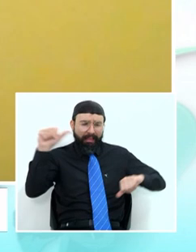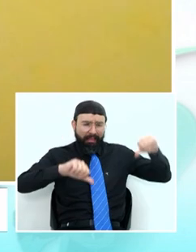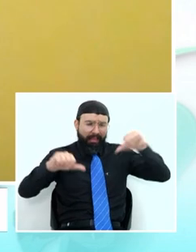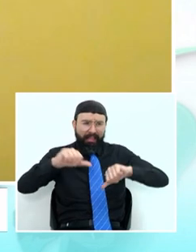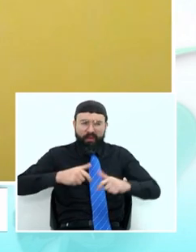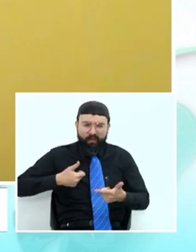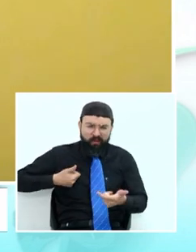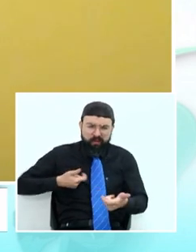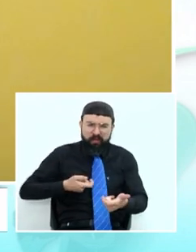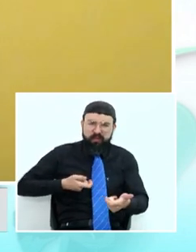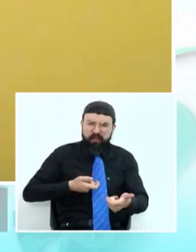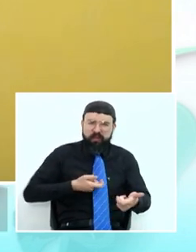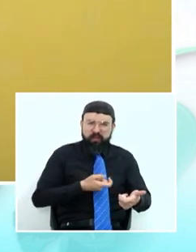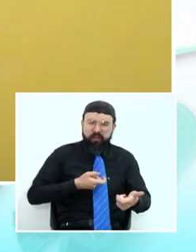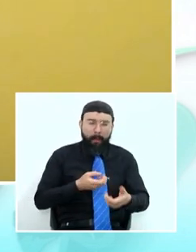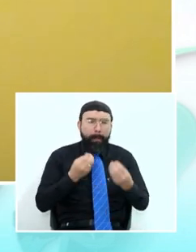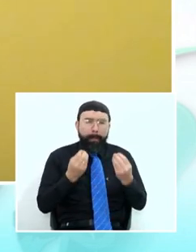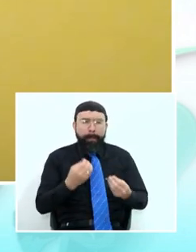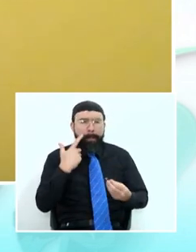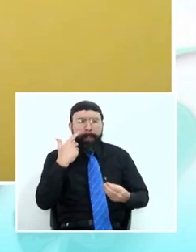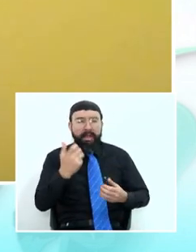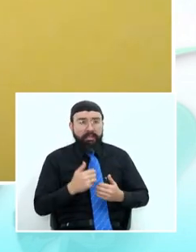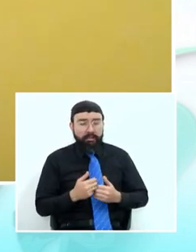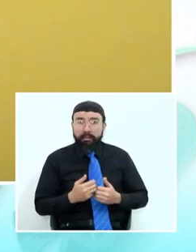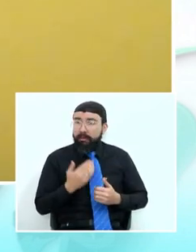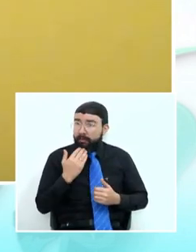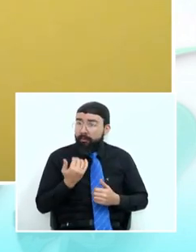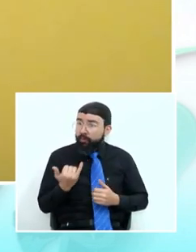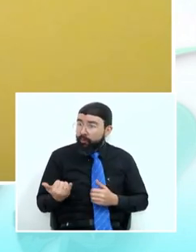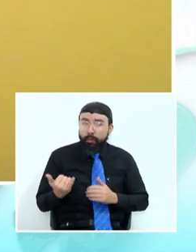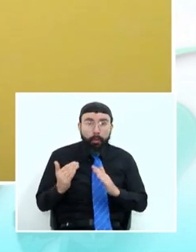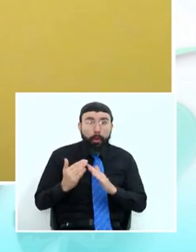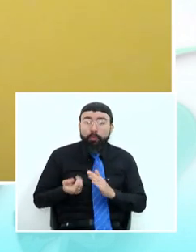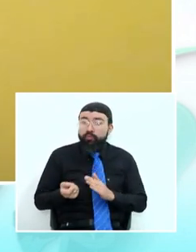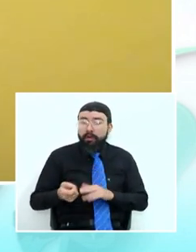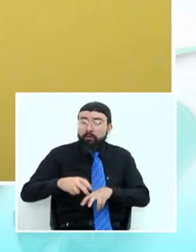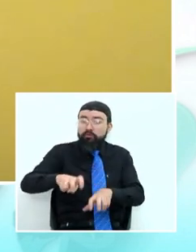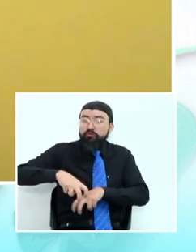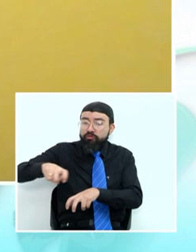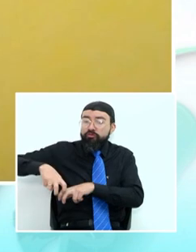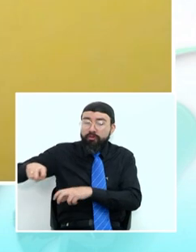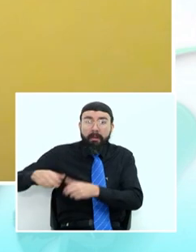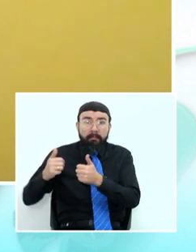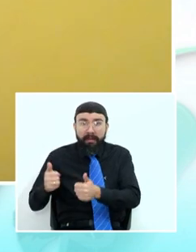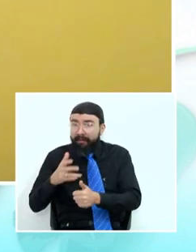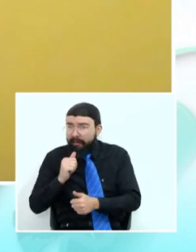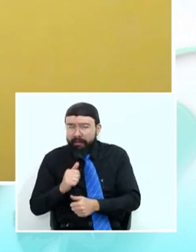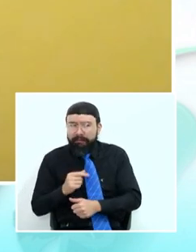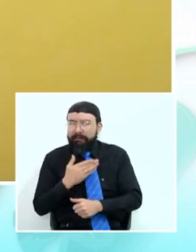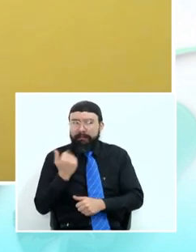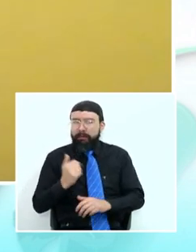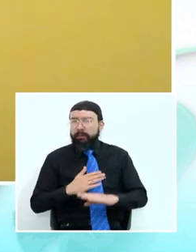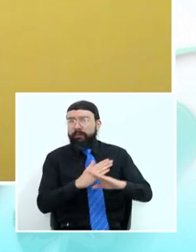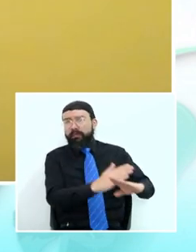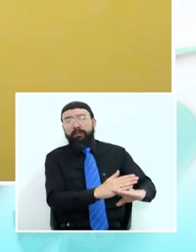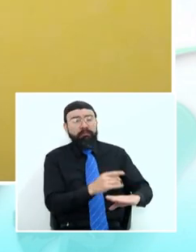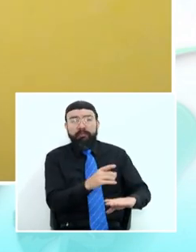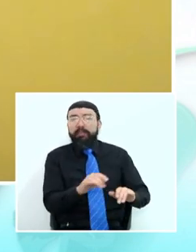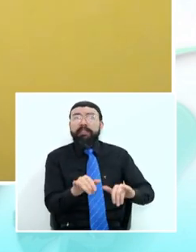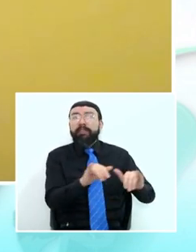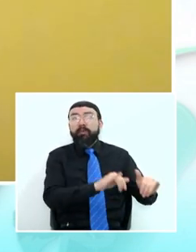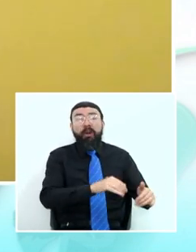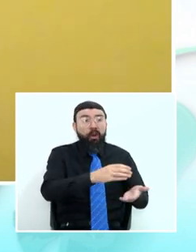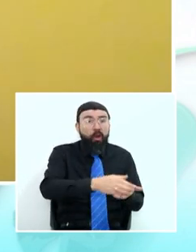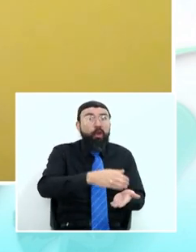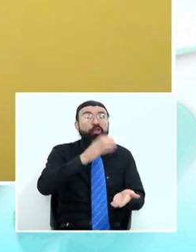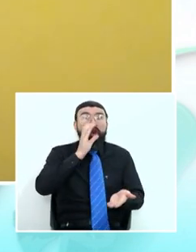que quien la coma, si no es de cultivo orgánico, biológico, es mejor que no la toma, porque eso es casi que tomarse